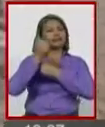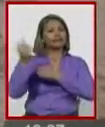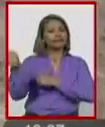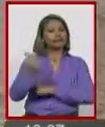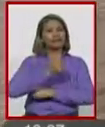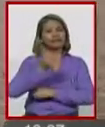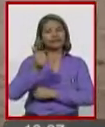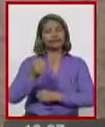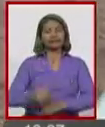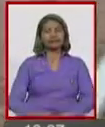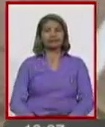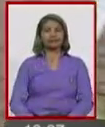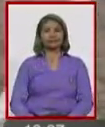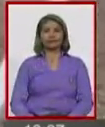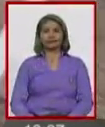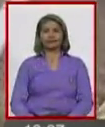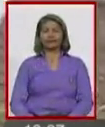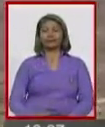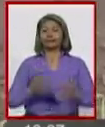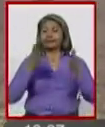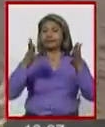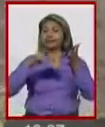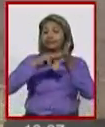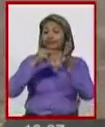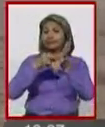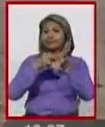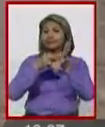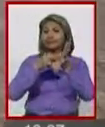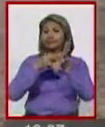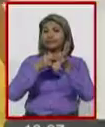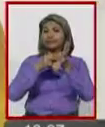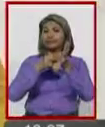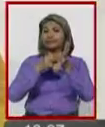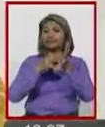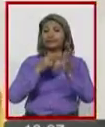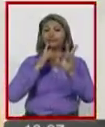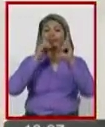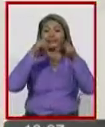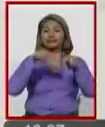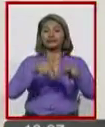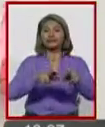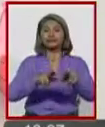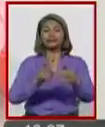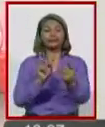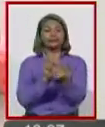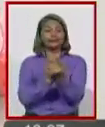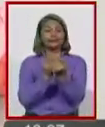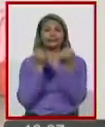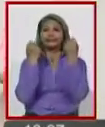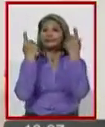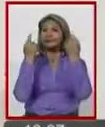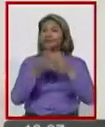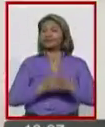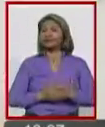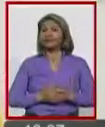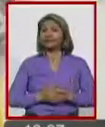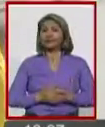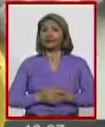vehículos que transitan por la zona. Yo le puse la señalización porque iba a ver el río y ahí me encontré así como